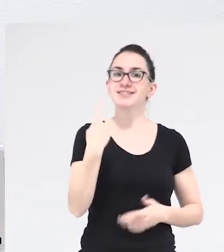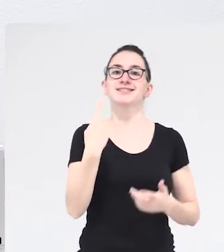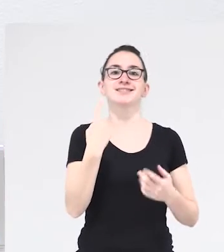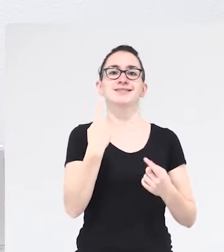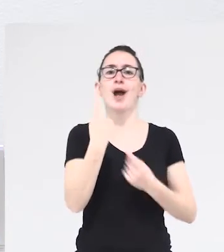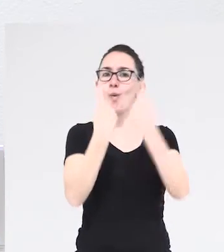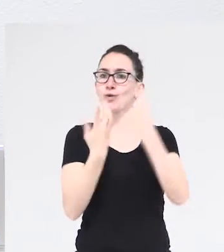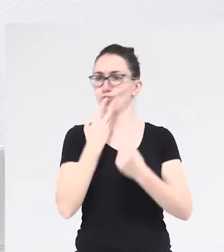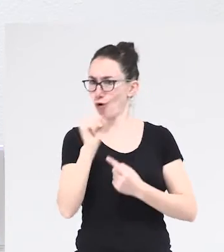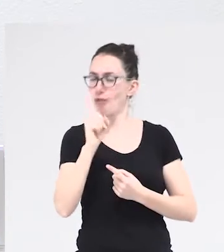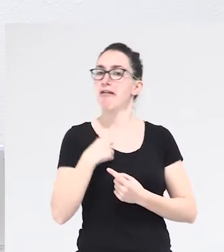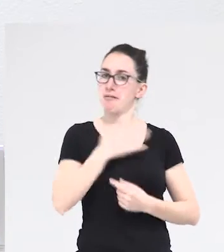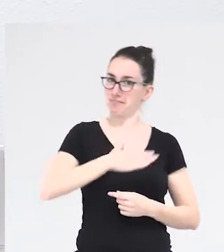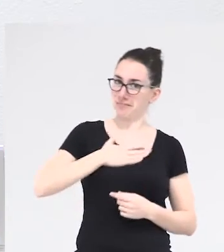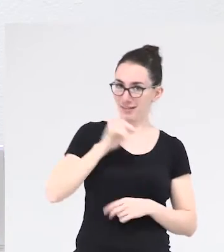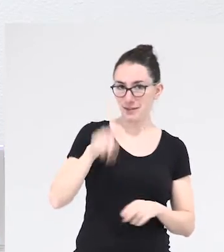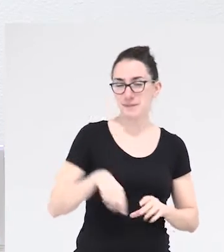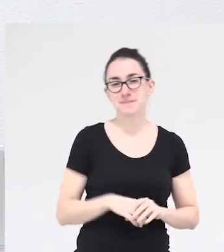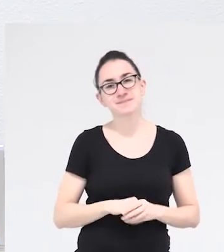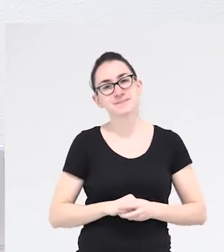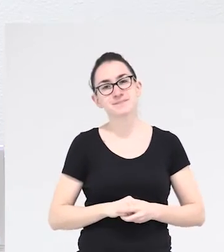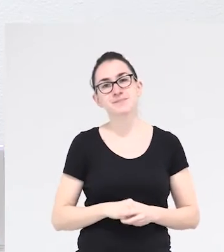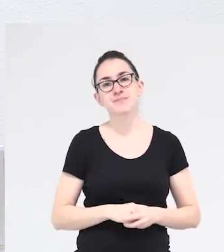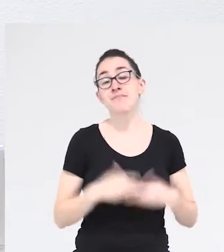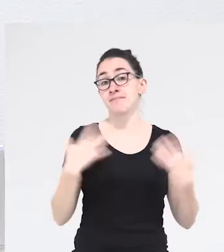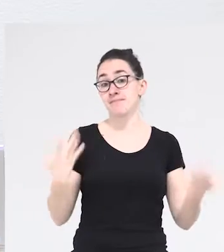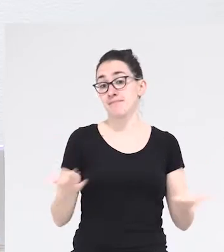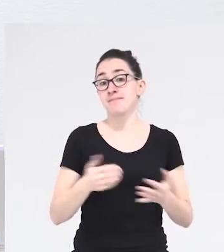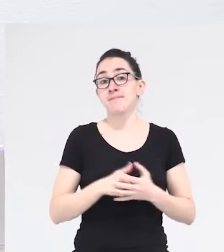conocer también. Bueno, pues